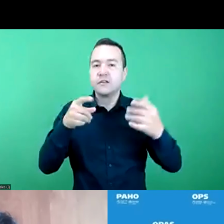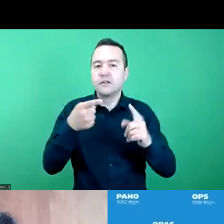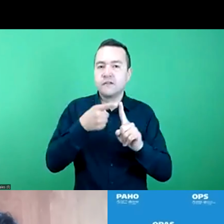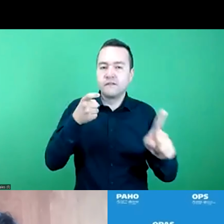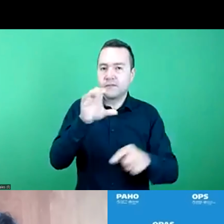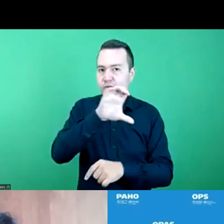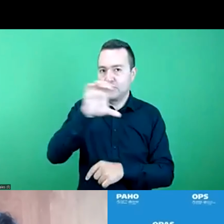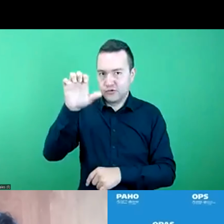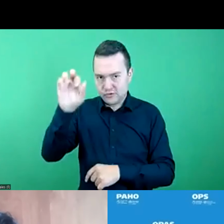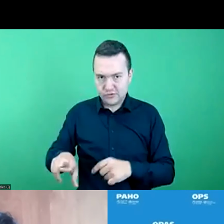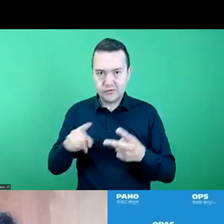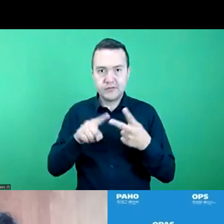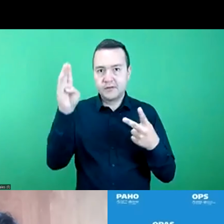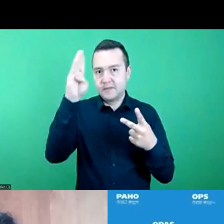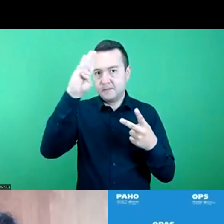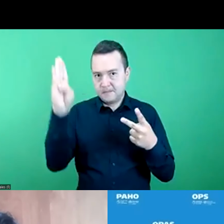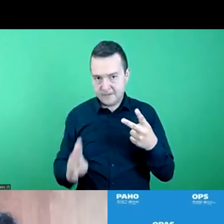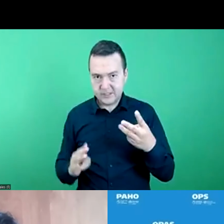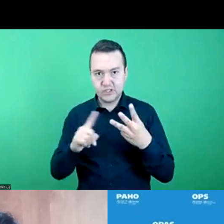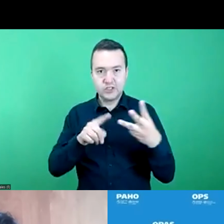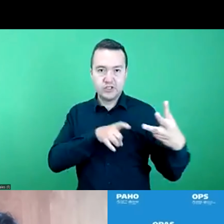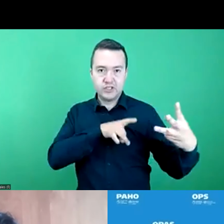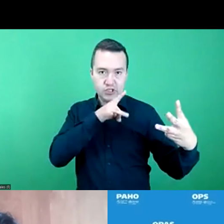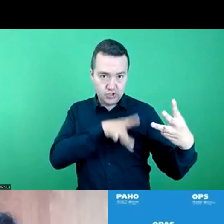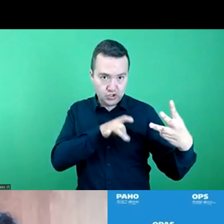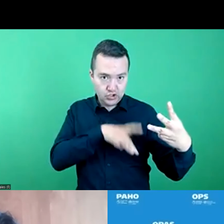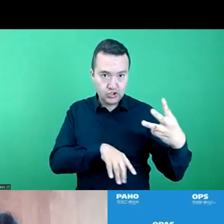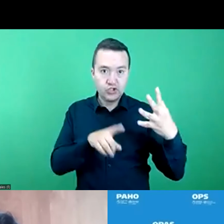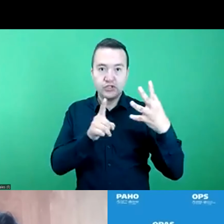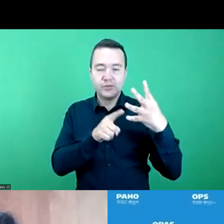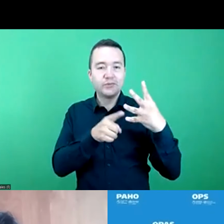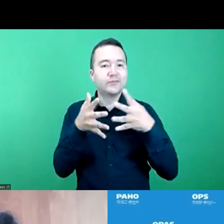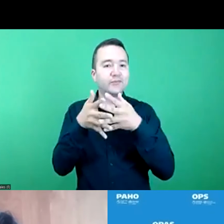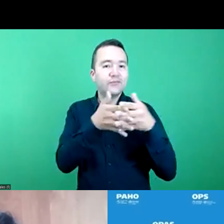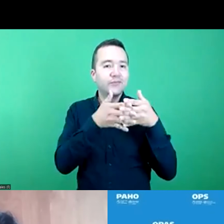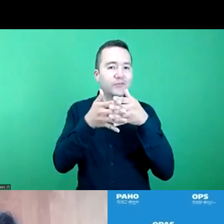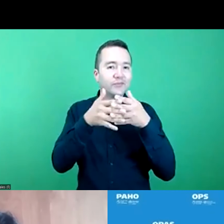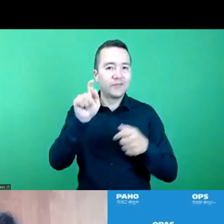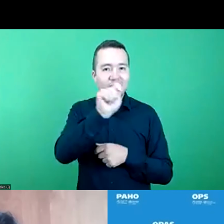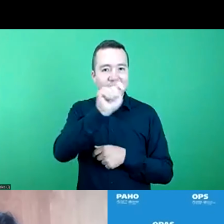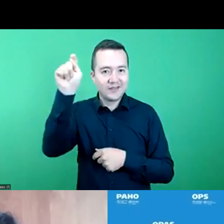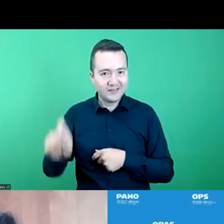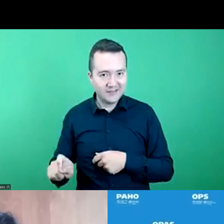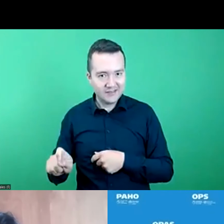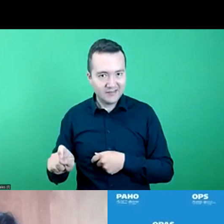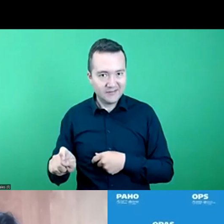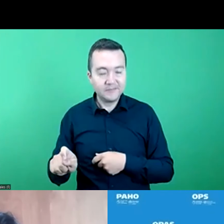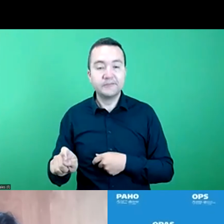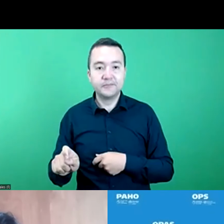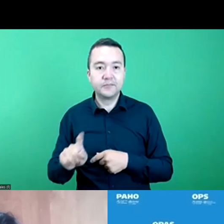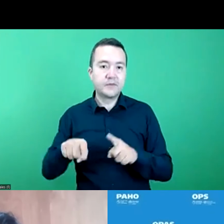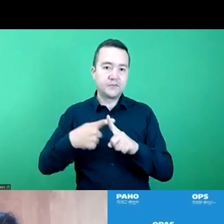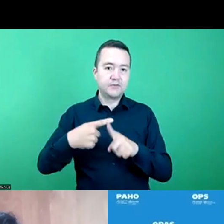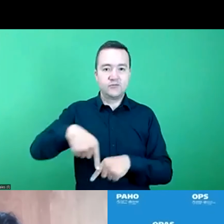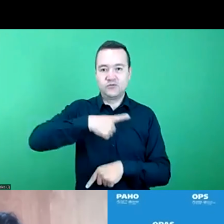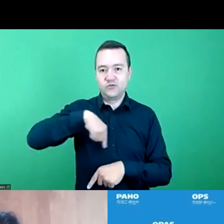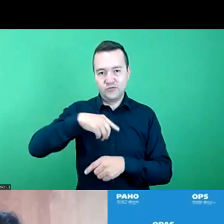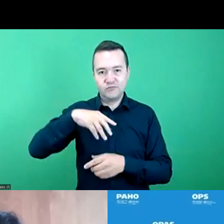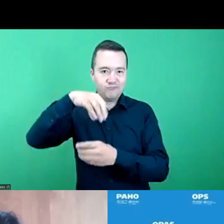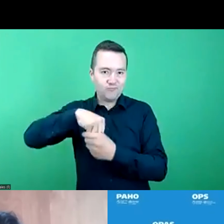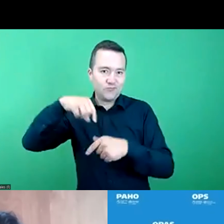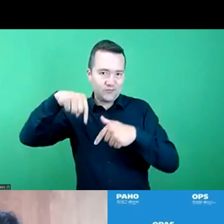Brasil, desde Chile, desde Estados Unidos, Texas, aparte de los que estamos aquí en la sede de